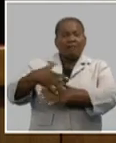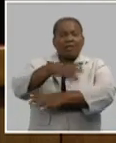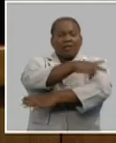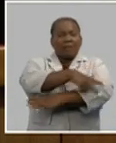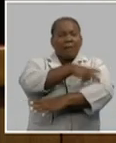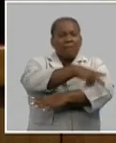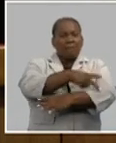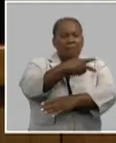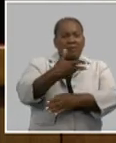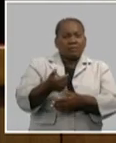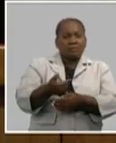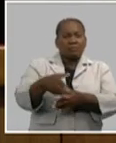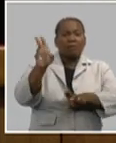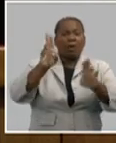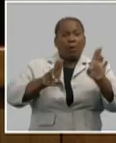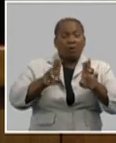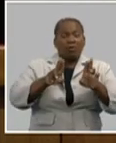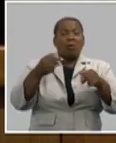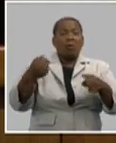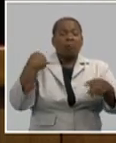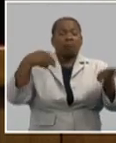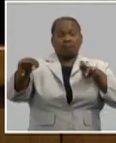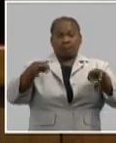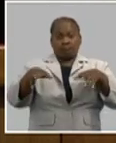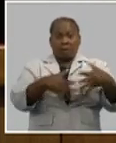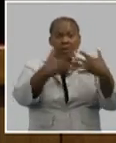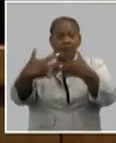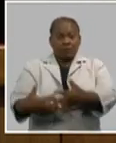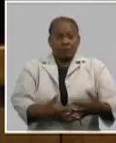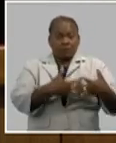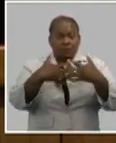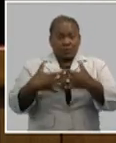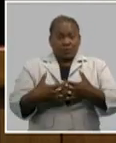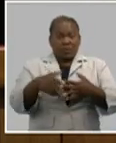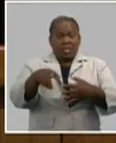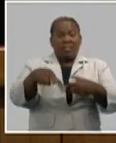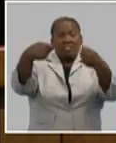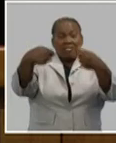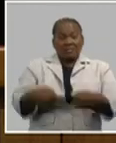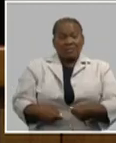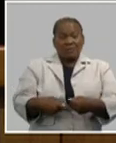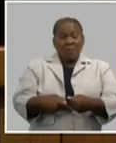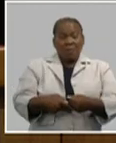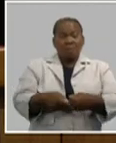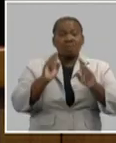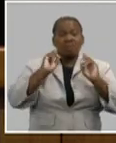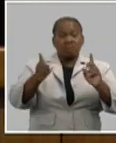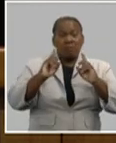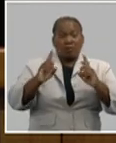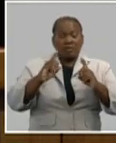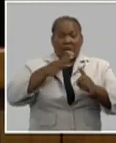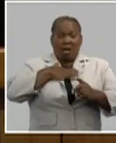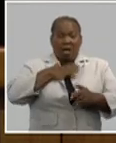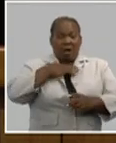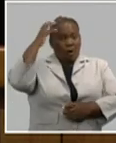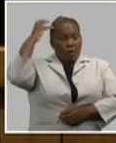las disposiciones de la administración estadounidense sobre las decisiones políticas de sus propios